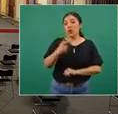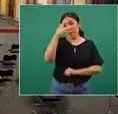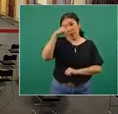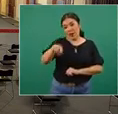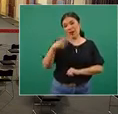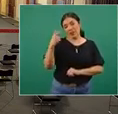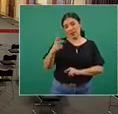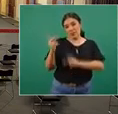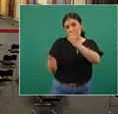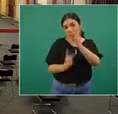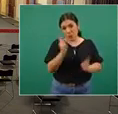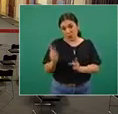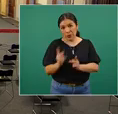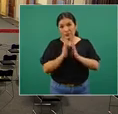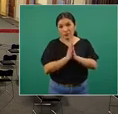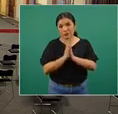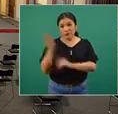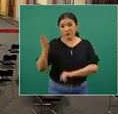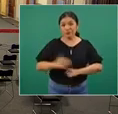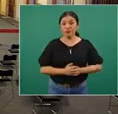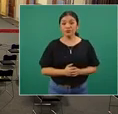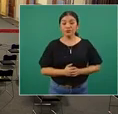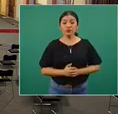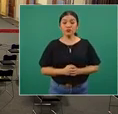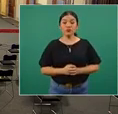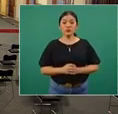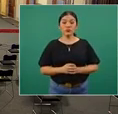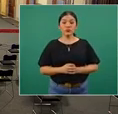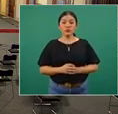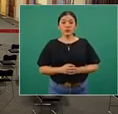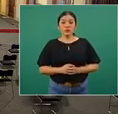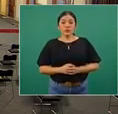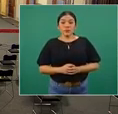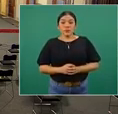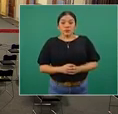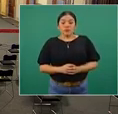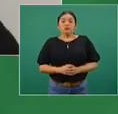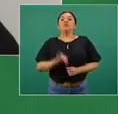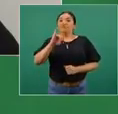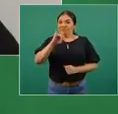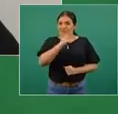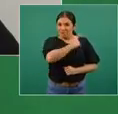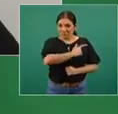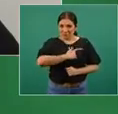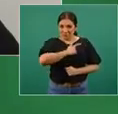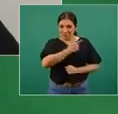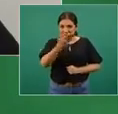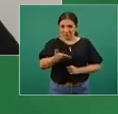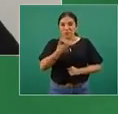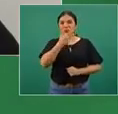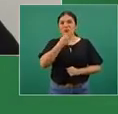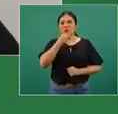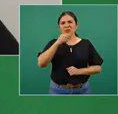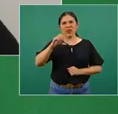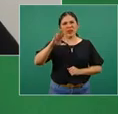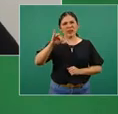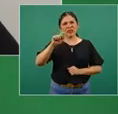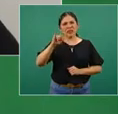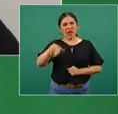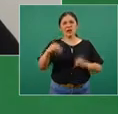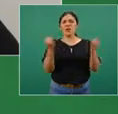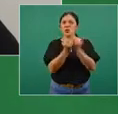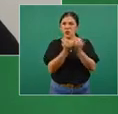la respuesta de este componente de vacunación. Sí, con mucho gusto, estimado Cristian. Agradezco